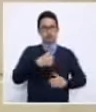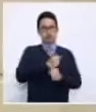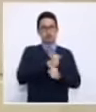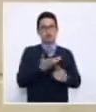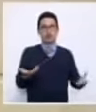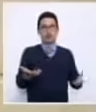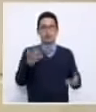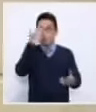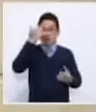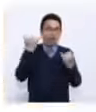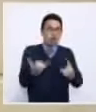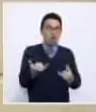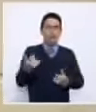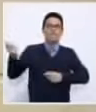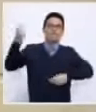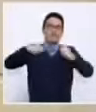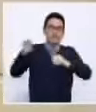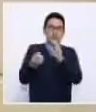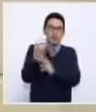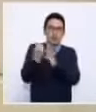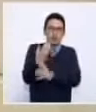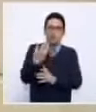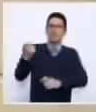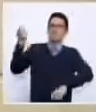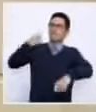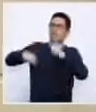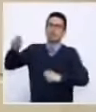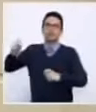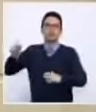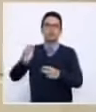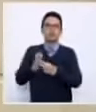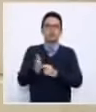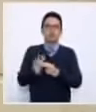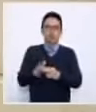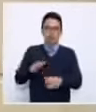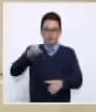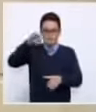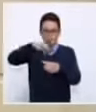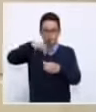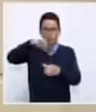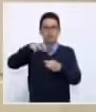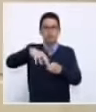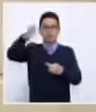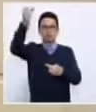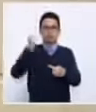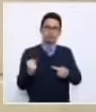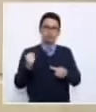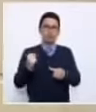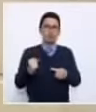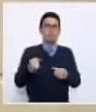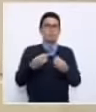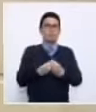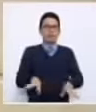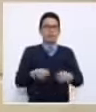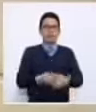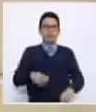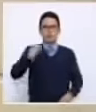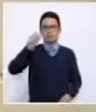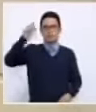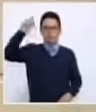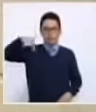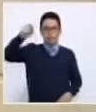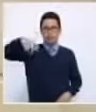trabajo, porque en este momento salir a vender un producto agropecuario es como meterle monedas a una máquina en un casino. Le metemos plata y